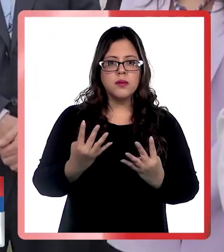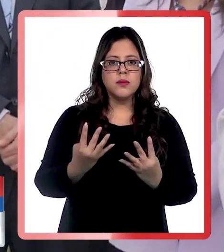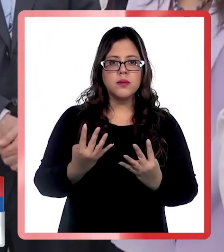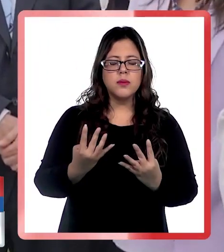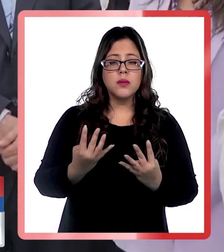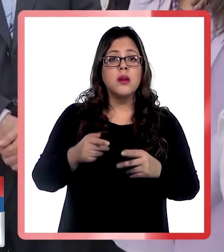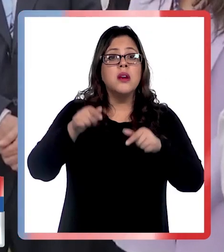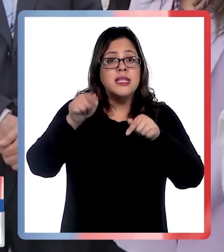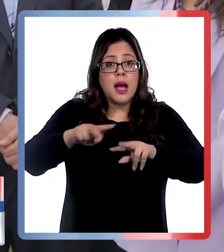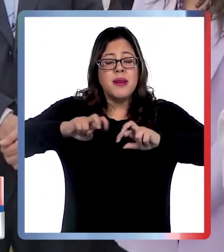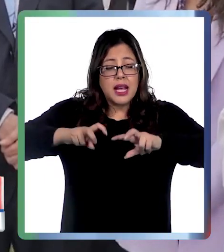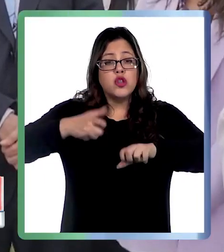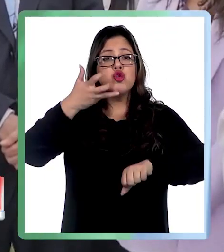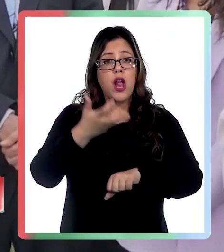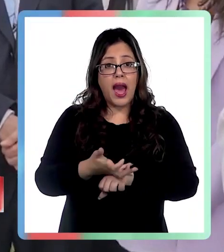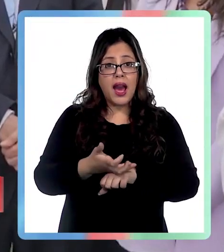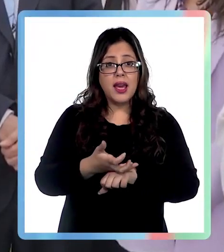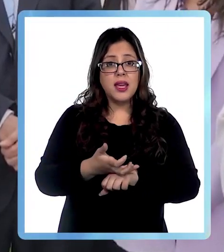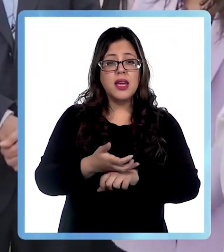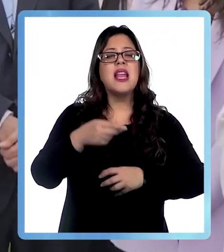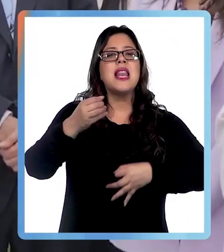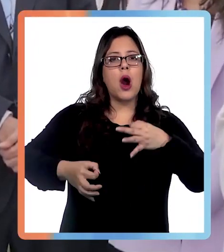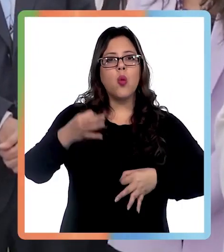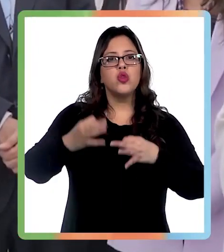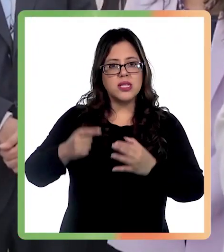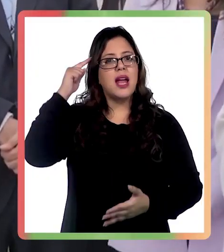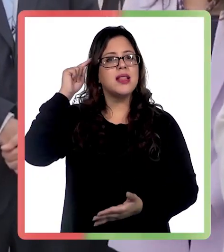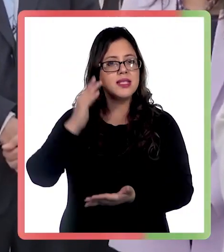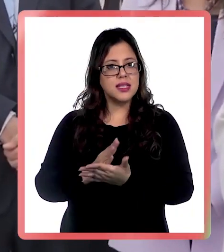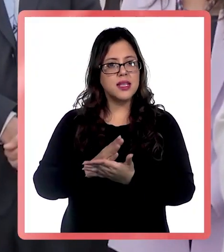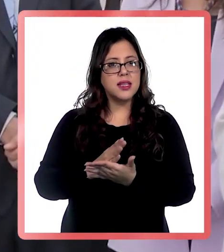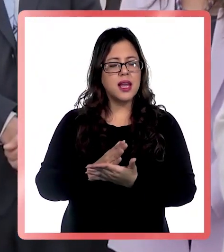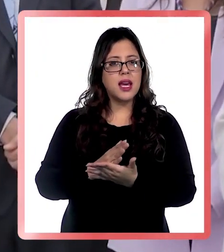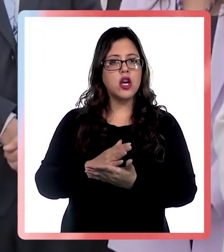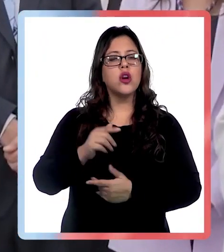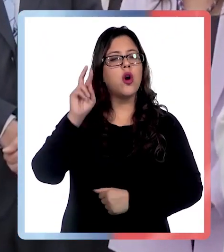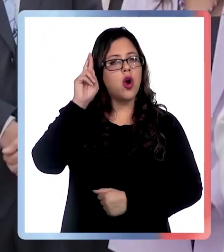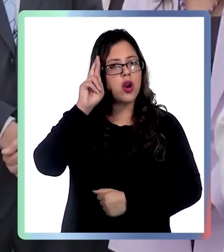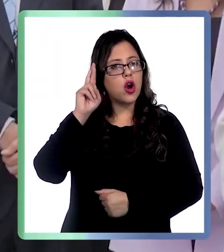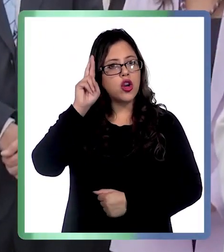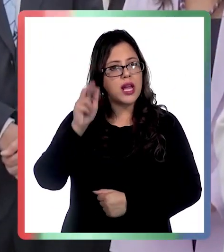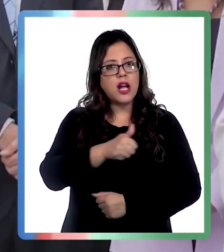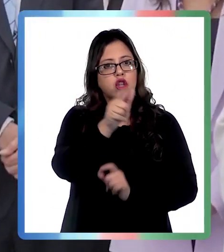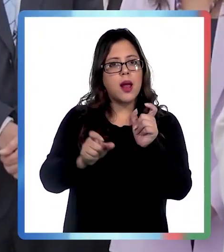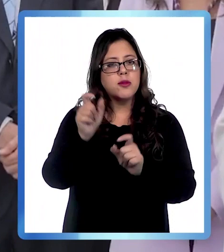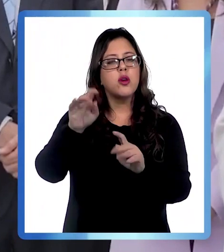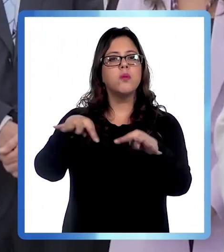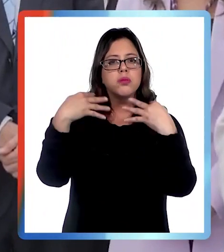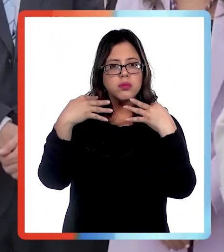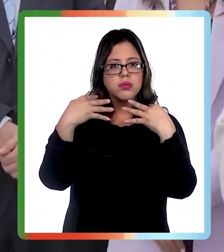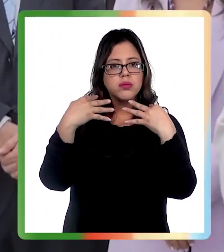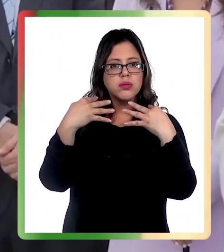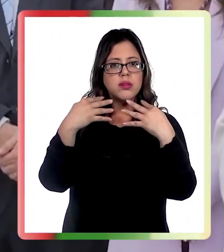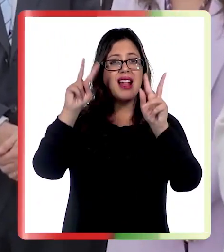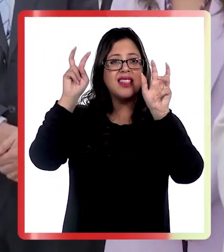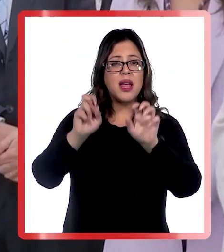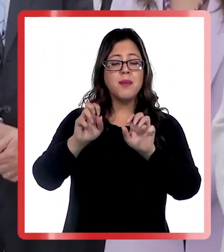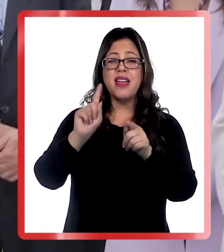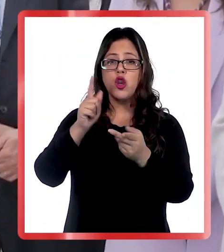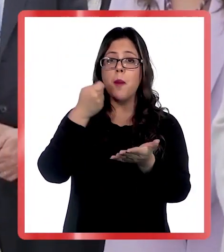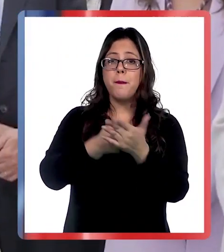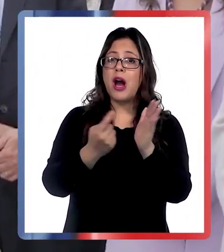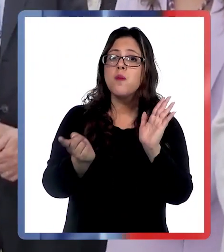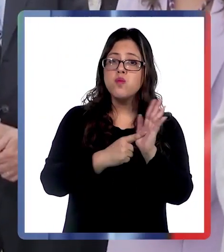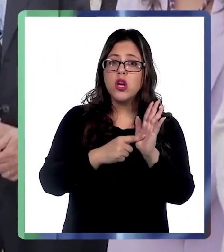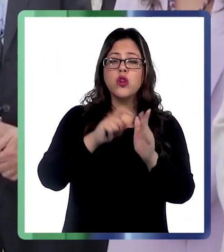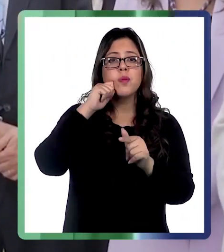rejas si ha investigación el curso y será la justicia la que Determine quisiera recordarle a todos quienes nos escuchan que la evasión